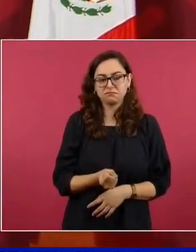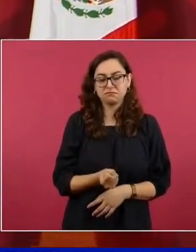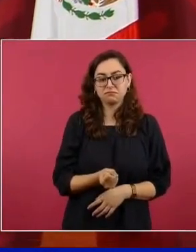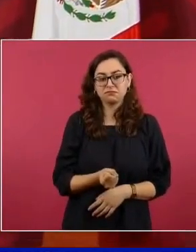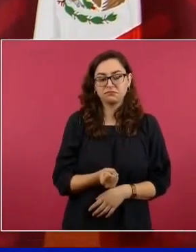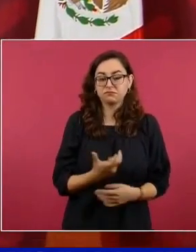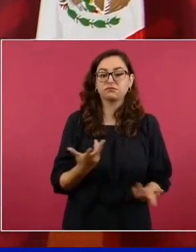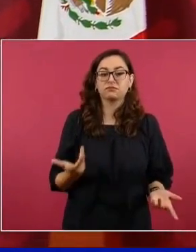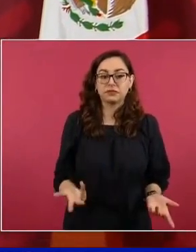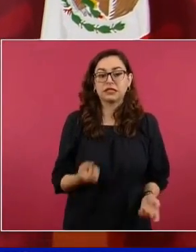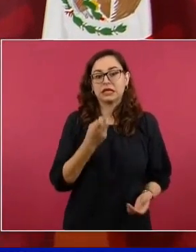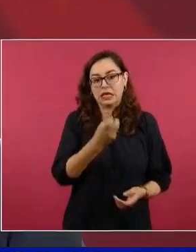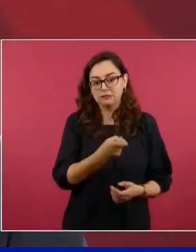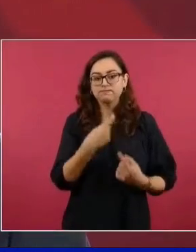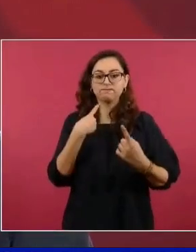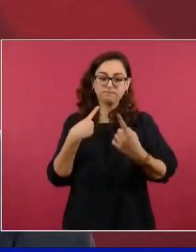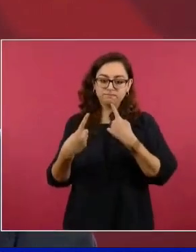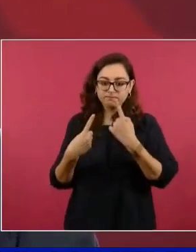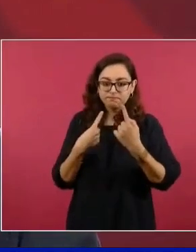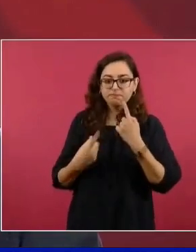Sobre eso tratamos